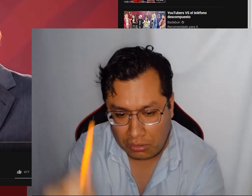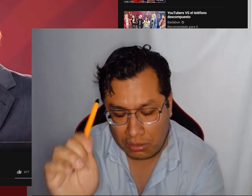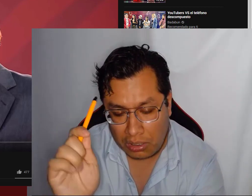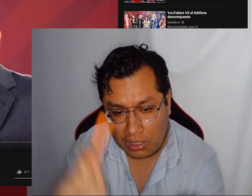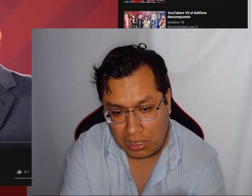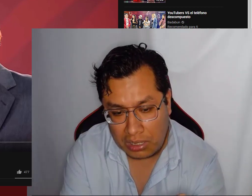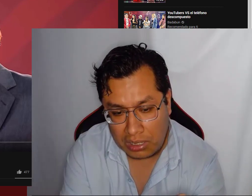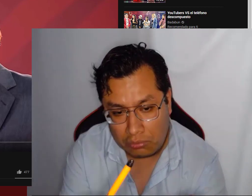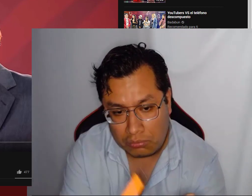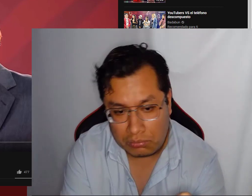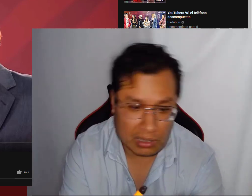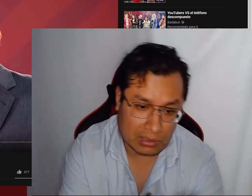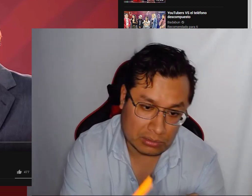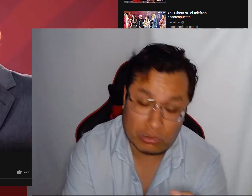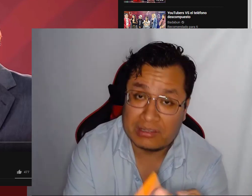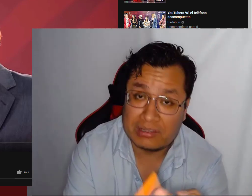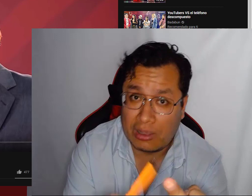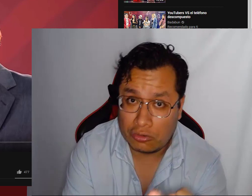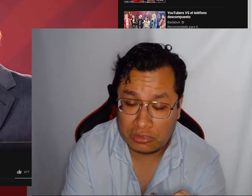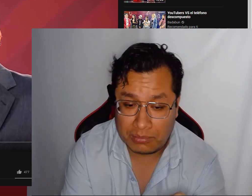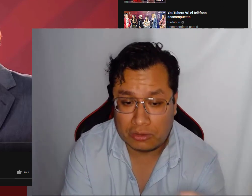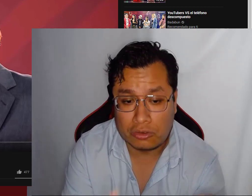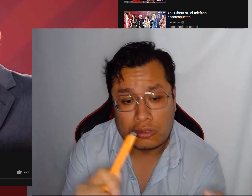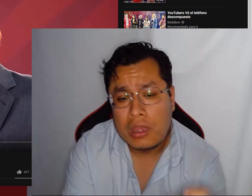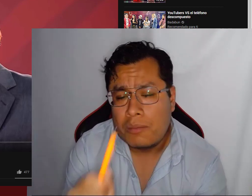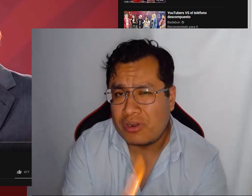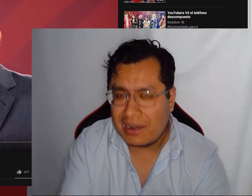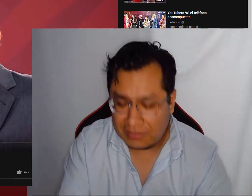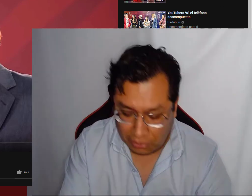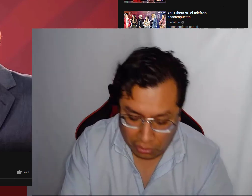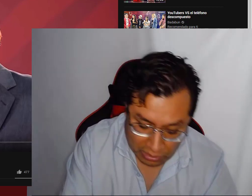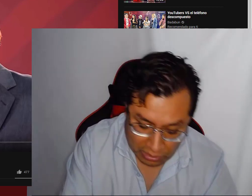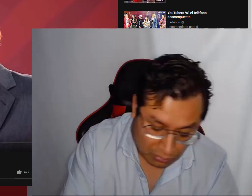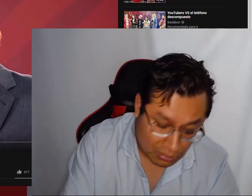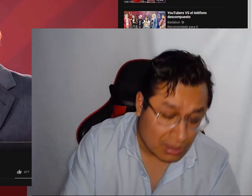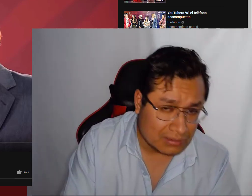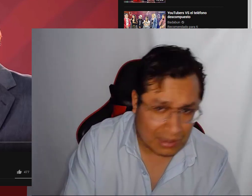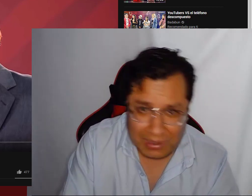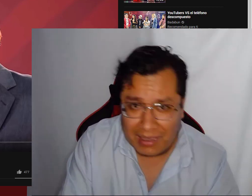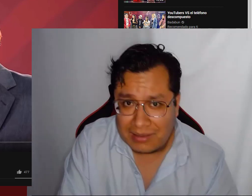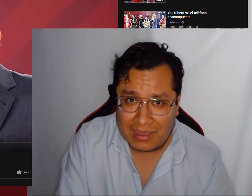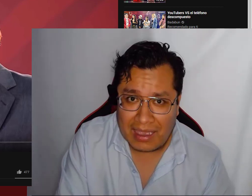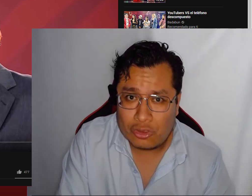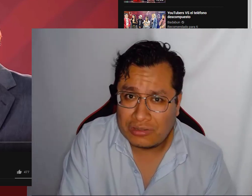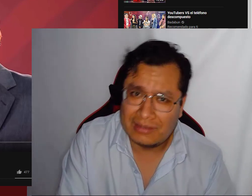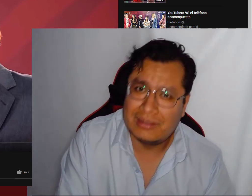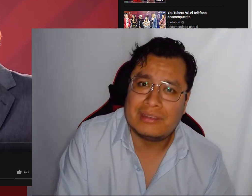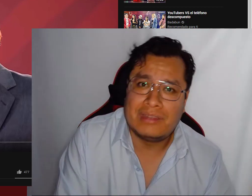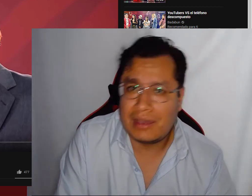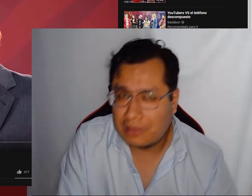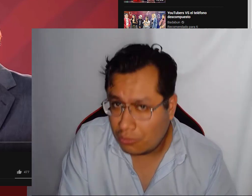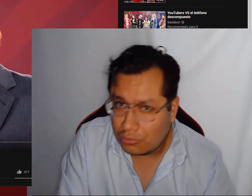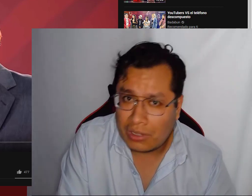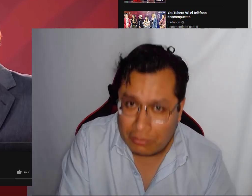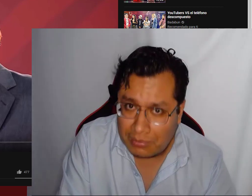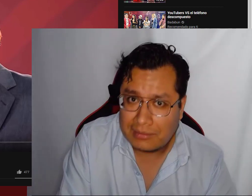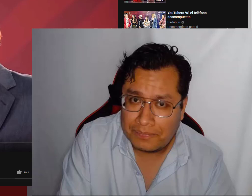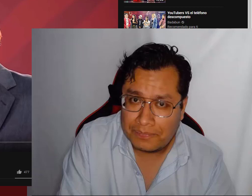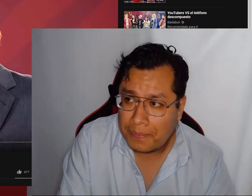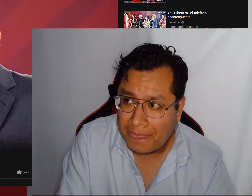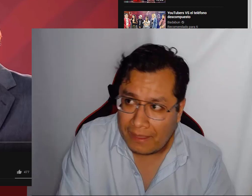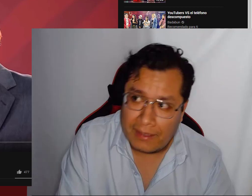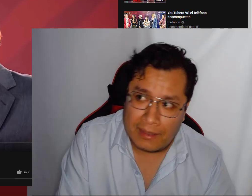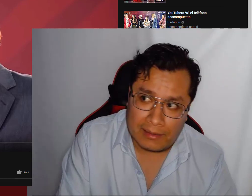psicológico un examen de conocimientos porque el psicológico sabía que hay docentes que se casan con sus